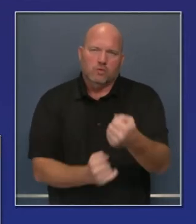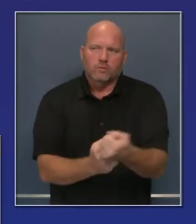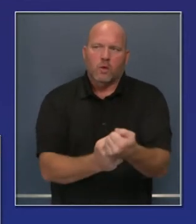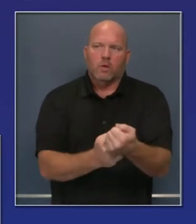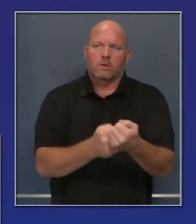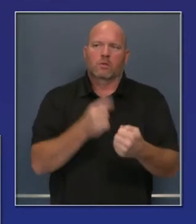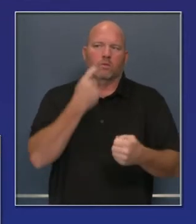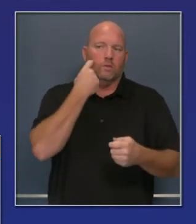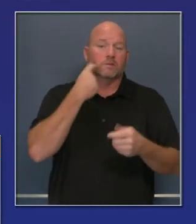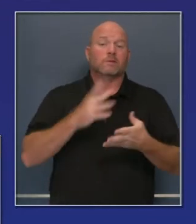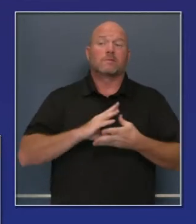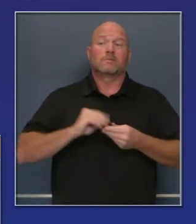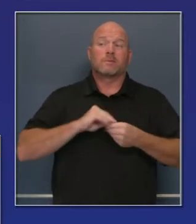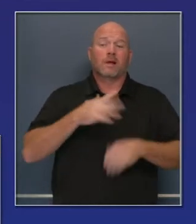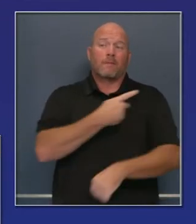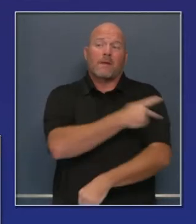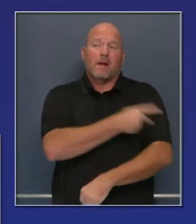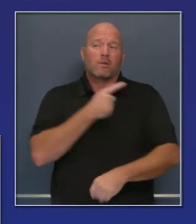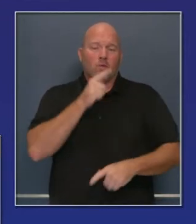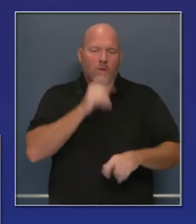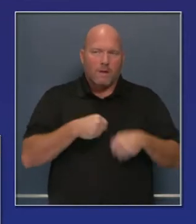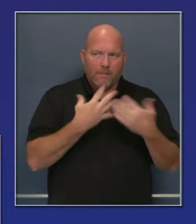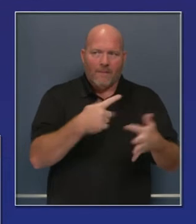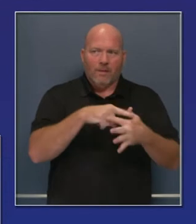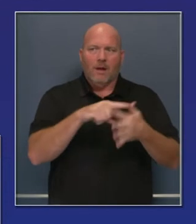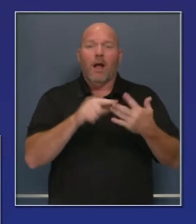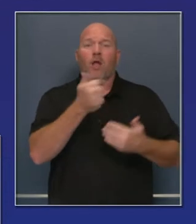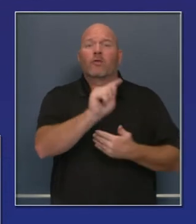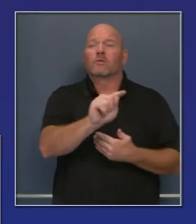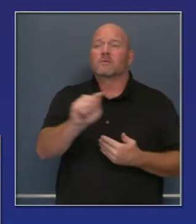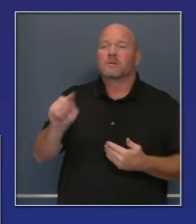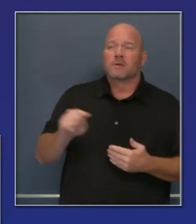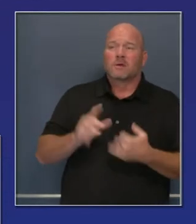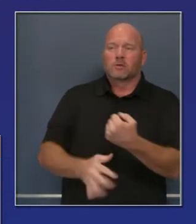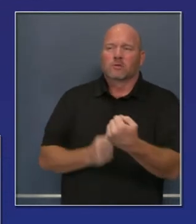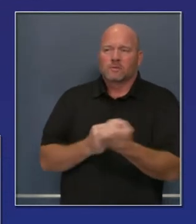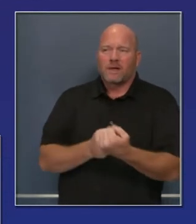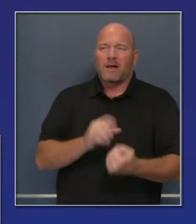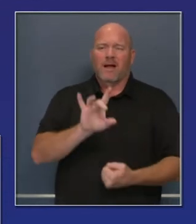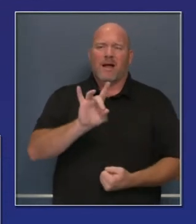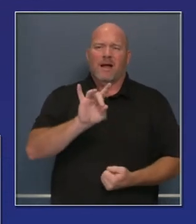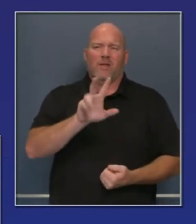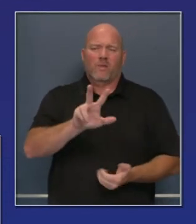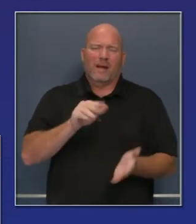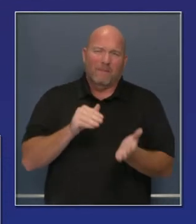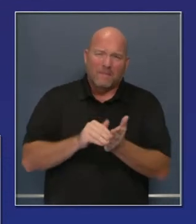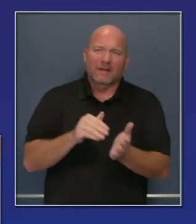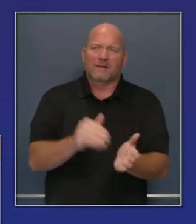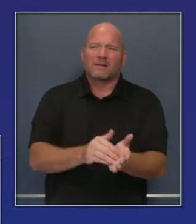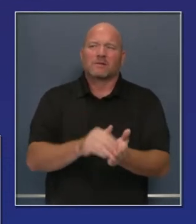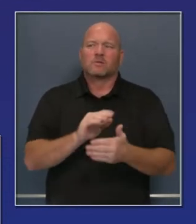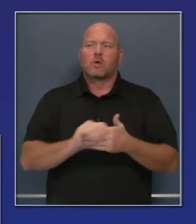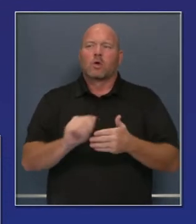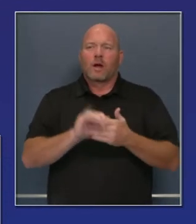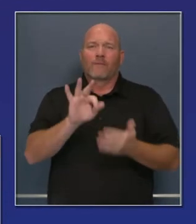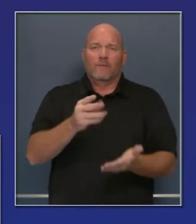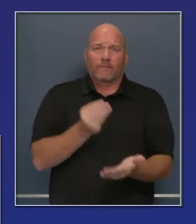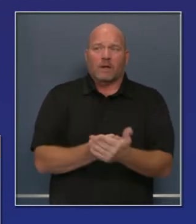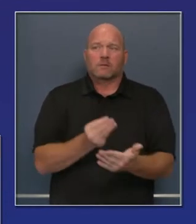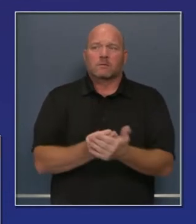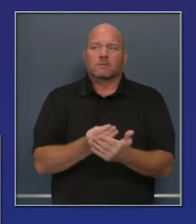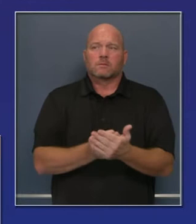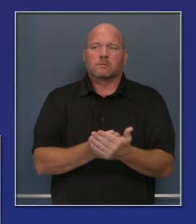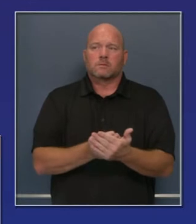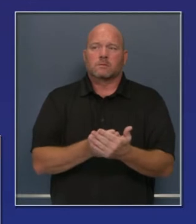que mencioné hace un momento, lo que Kaiser ha proporcionado, lo que otro con otro apoyo filantrópico, unos 83 millones de dólares